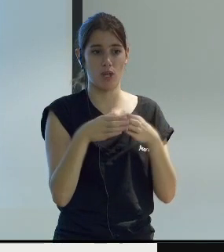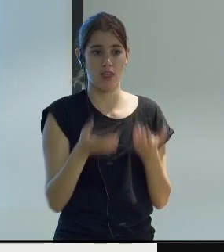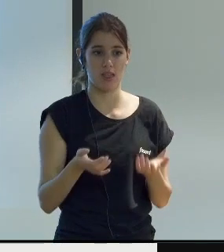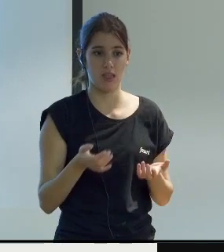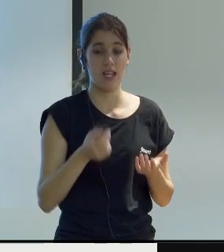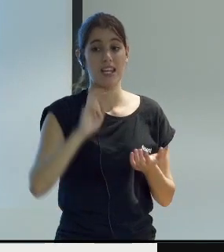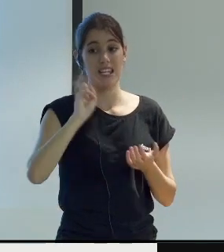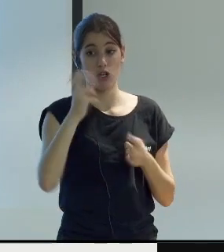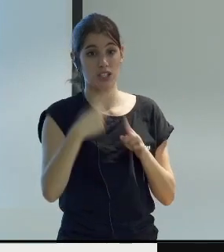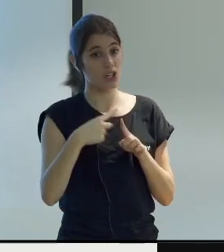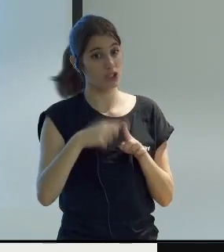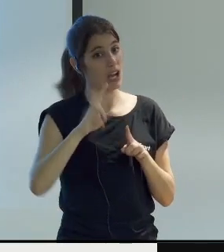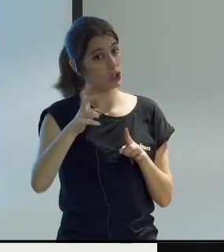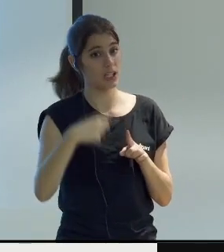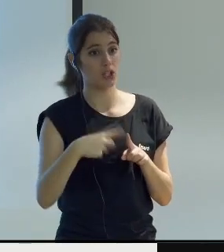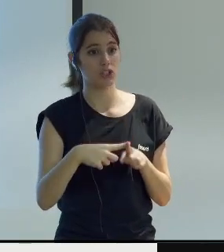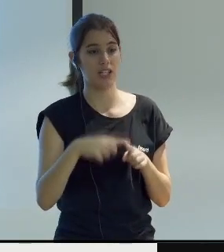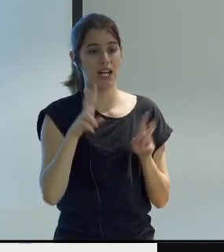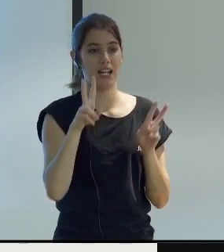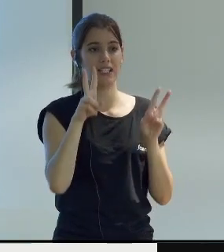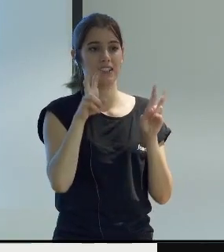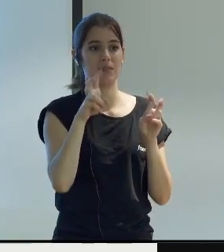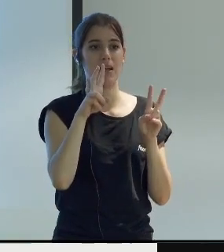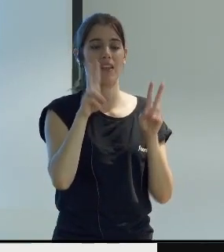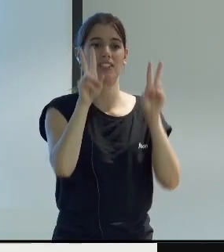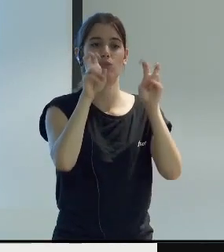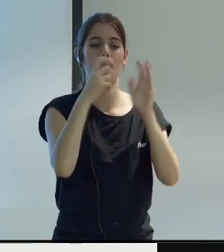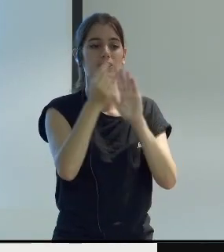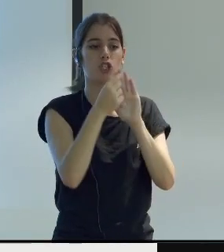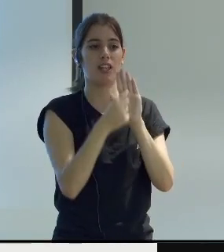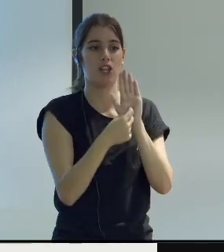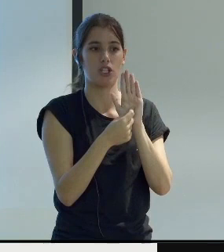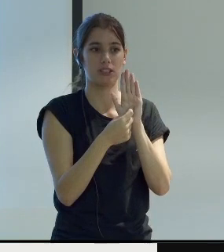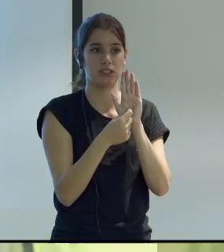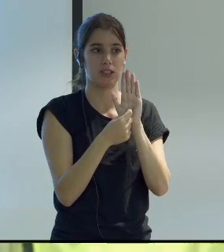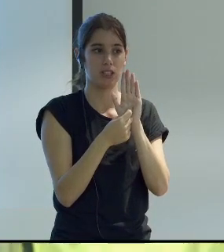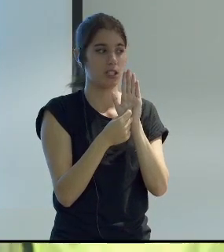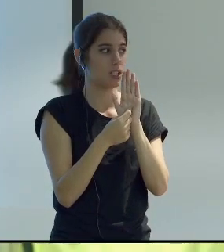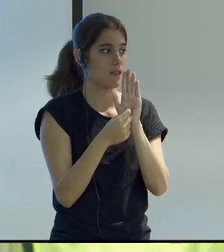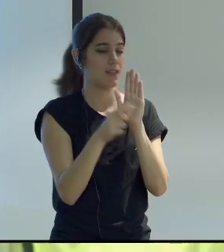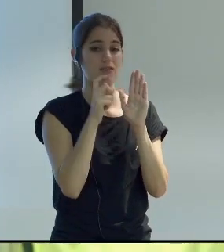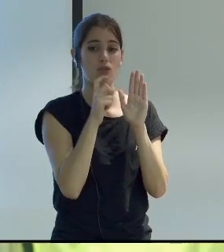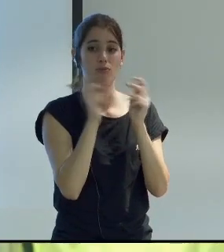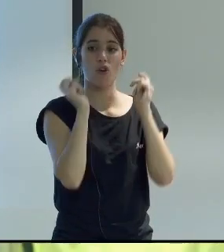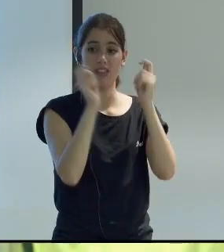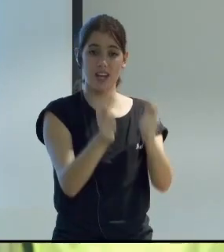otra cosa respecto de las nuevas condiciones, respecto de cómo